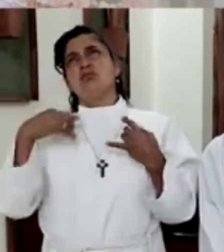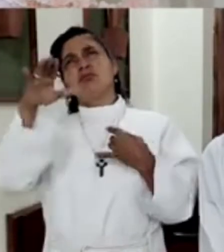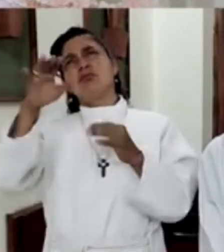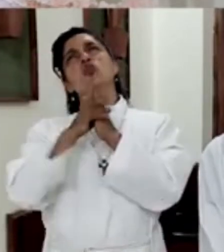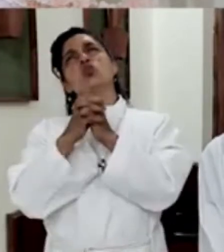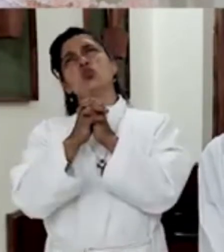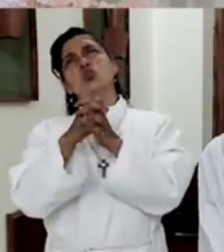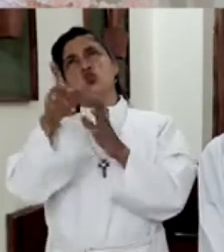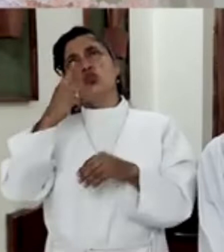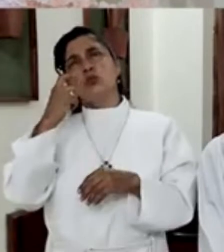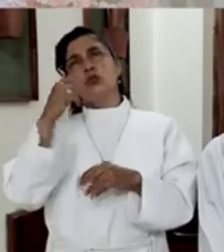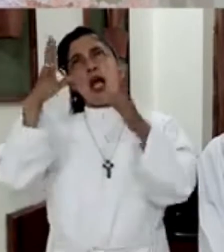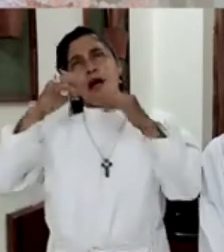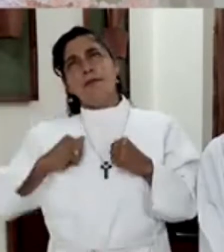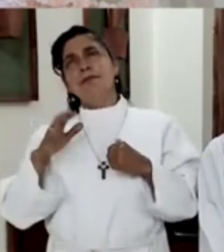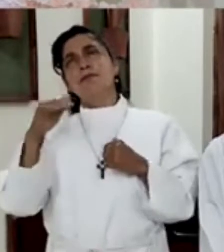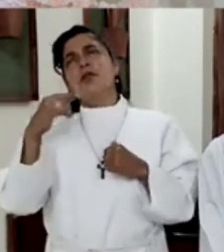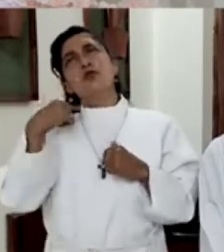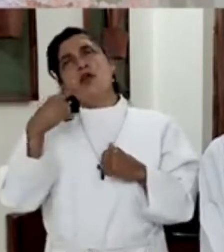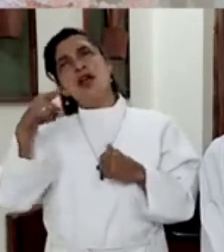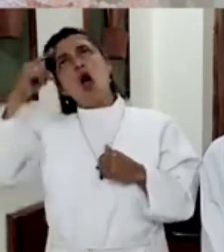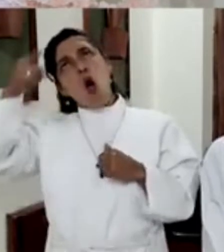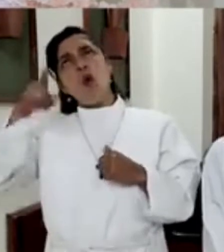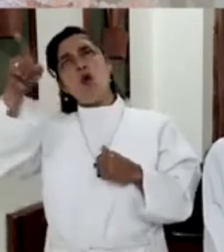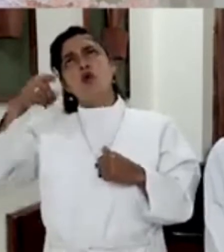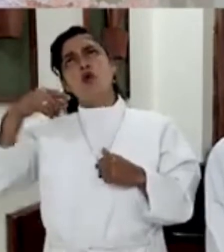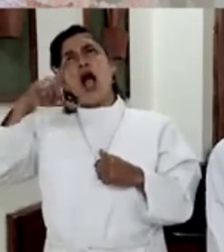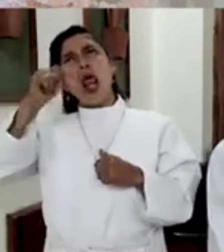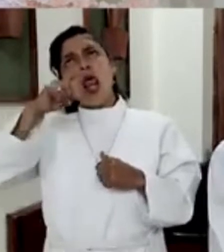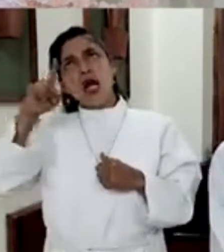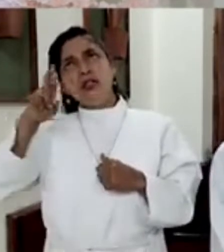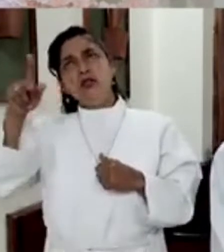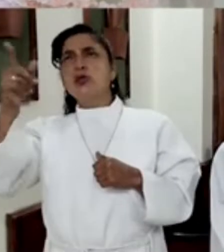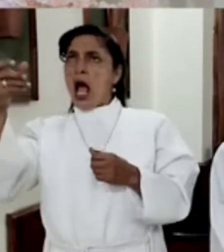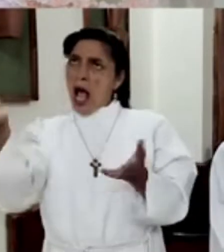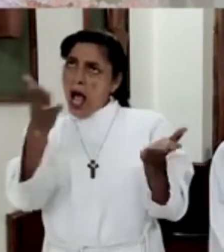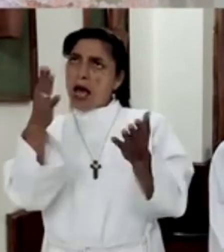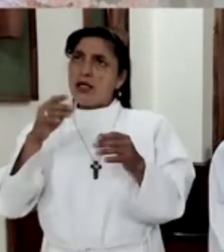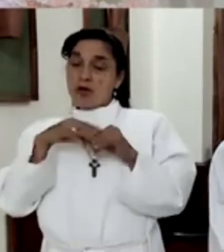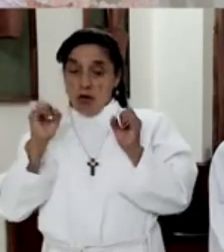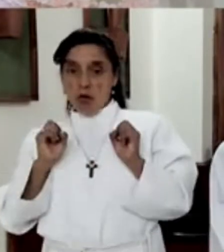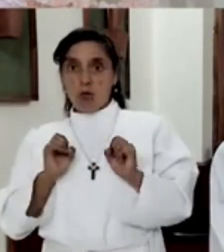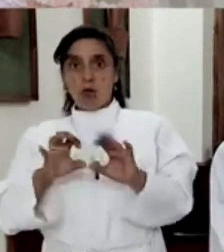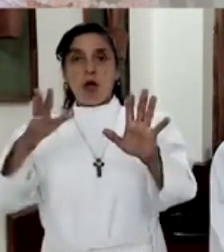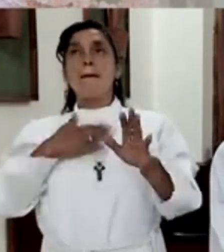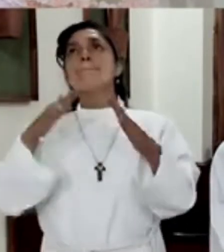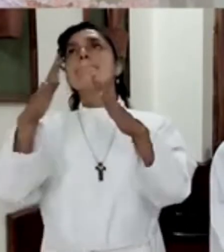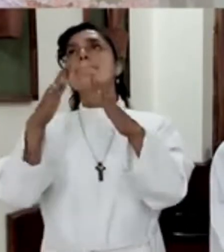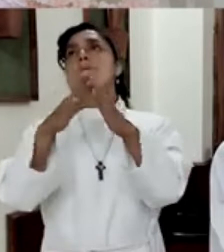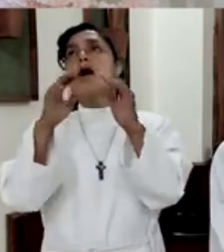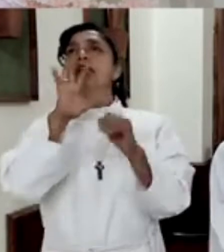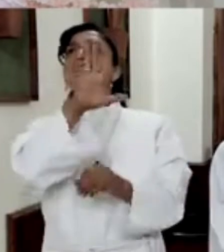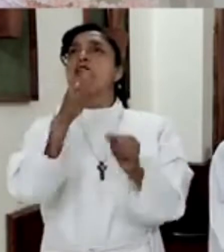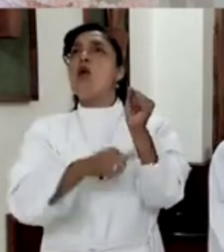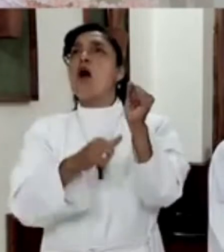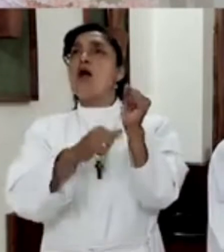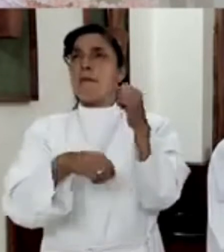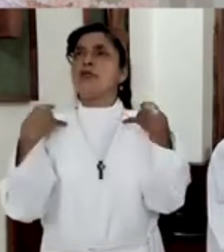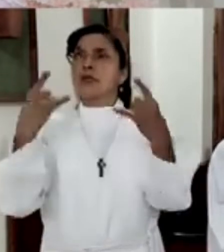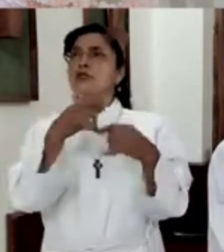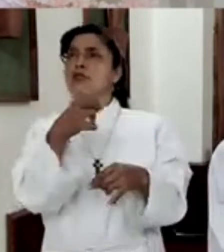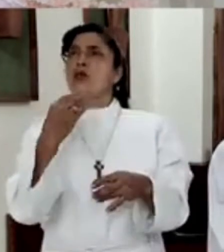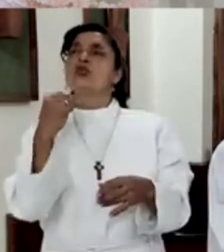entonces, padre Abraham, que mandes a Lázaro a mi casa, pues me quedan allá